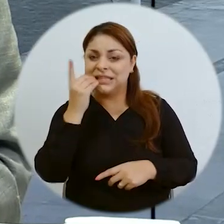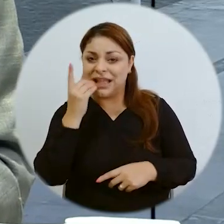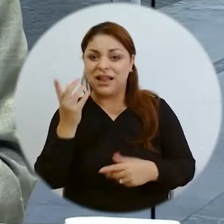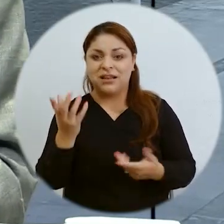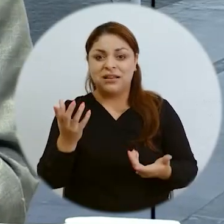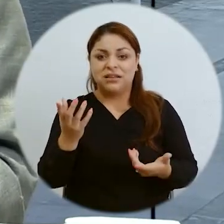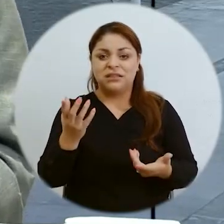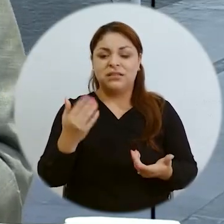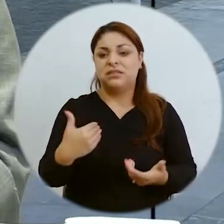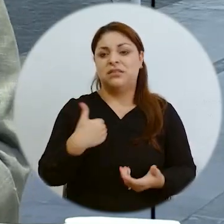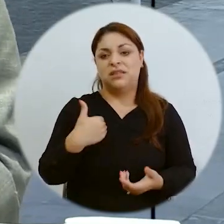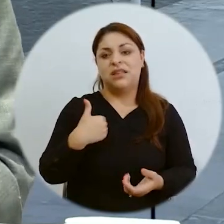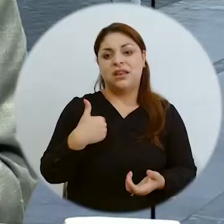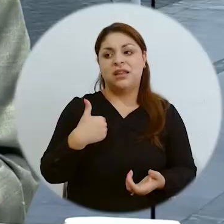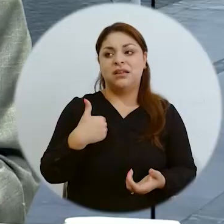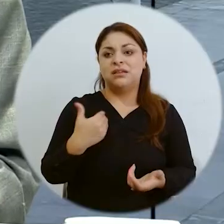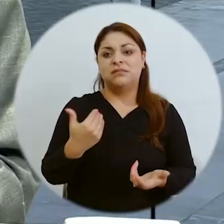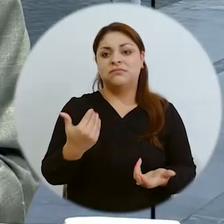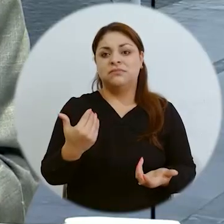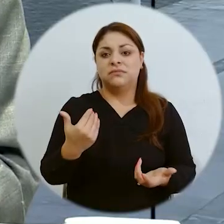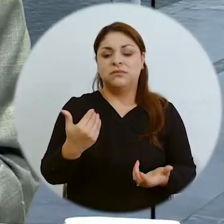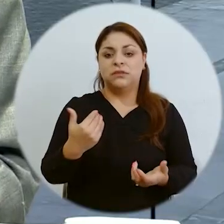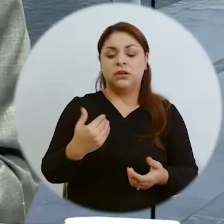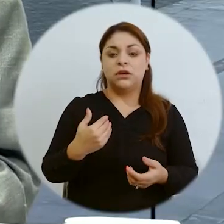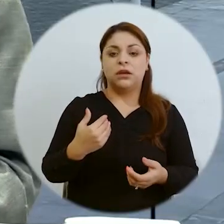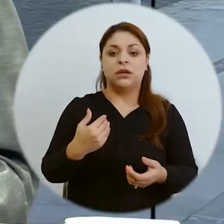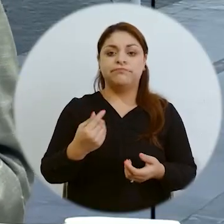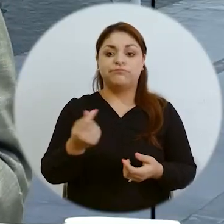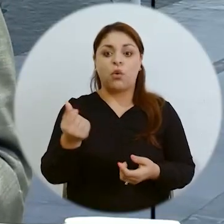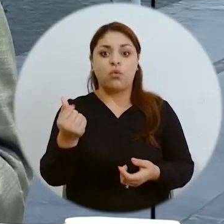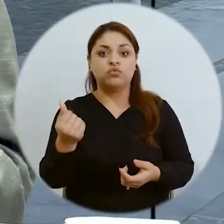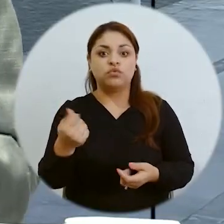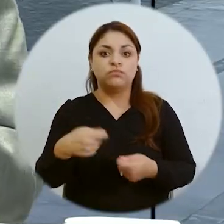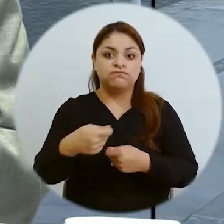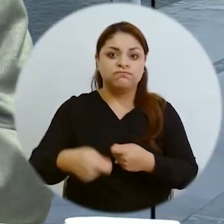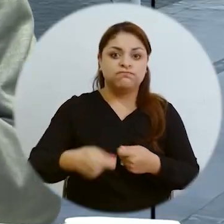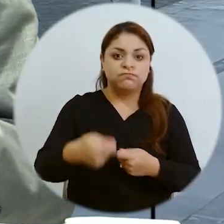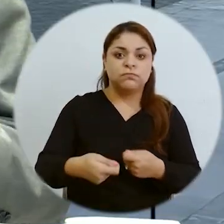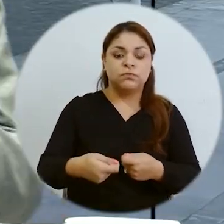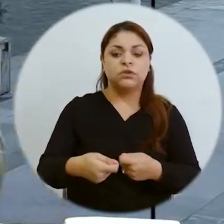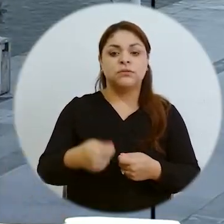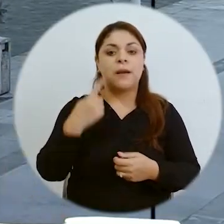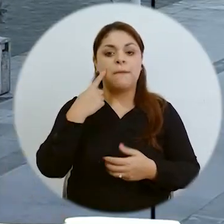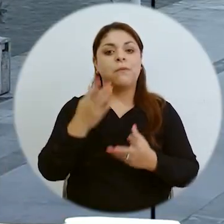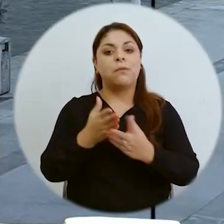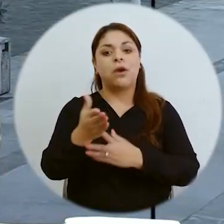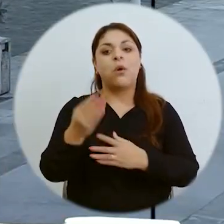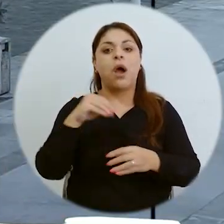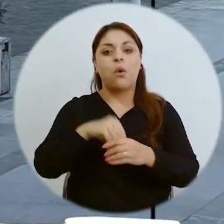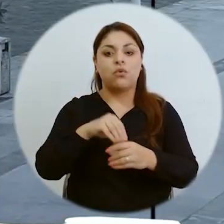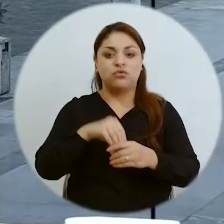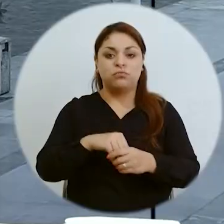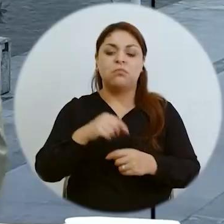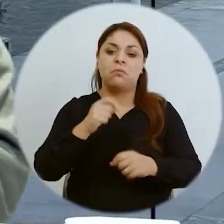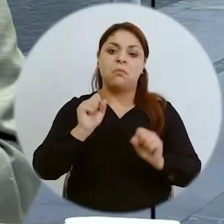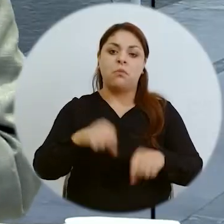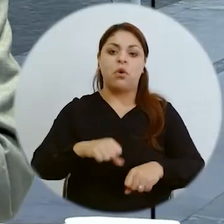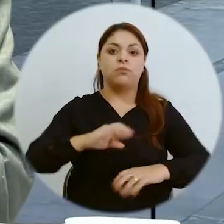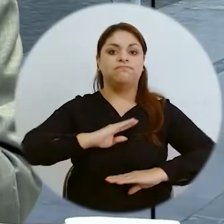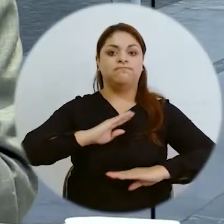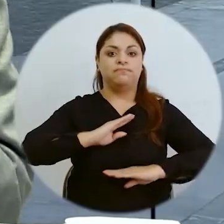a endeudarme. Hace un momento nos hablaba, o al inicio del programa, nos hablaba don Danilo de tratamiento